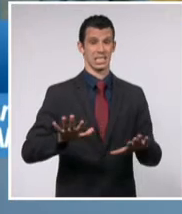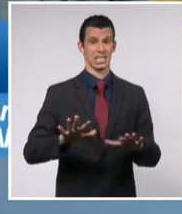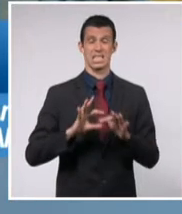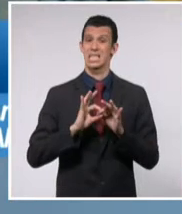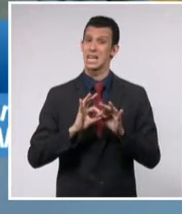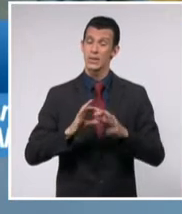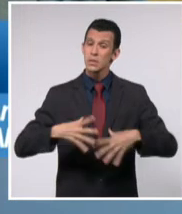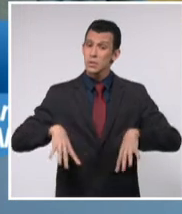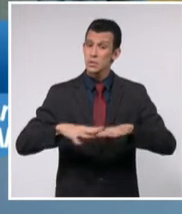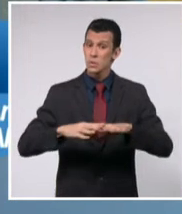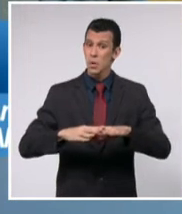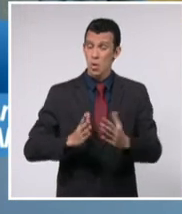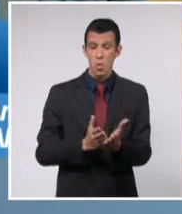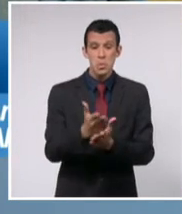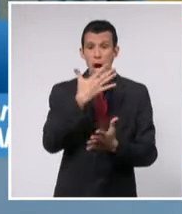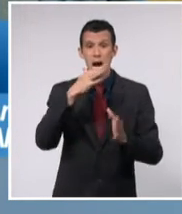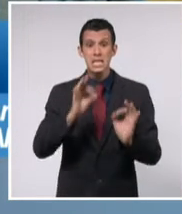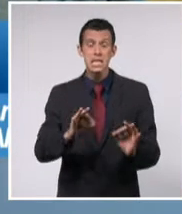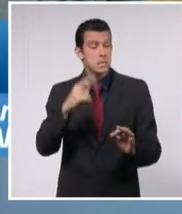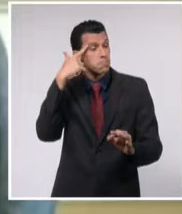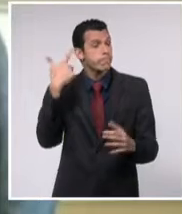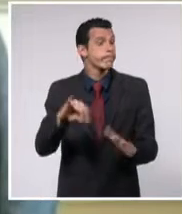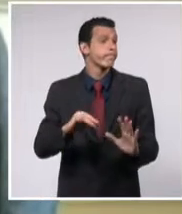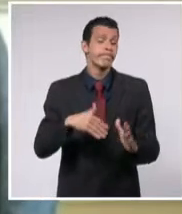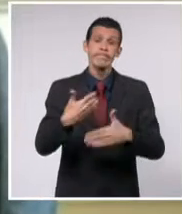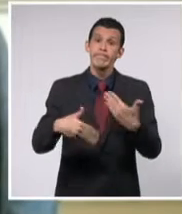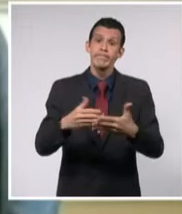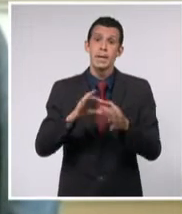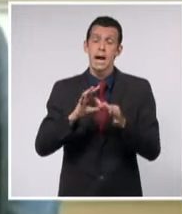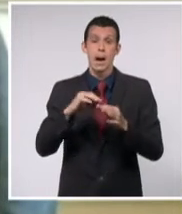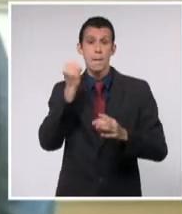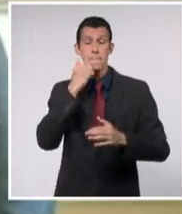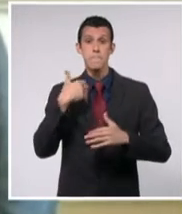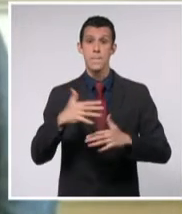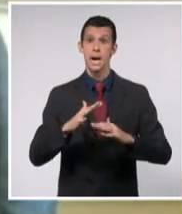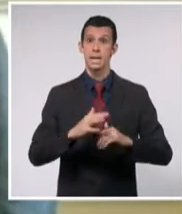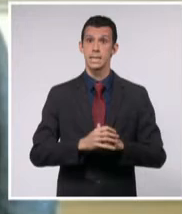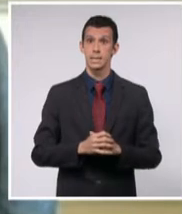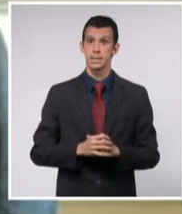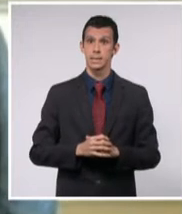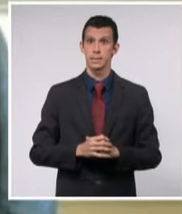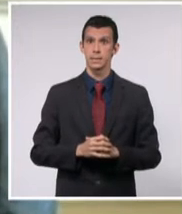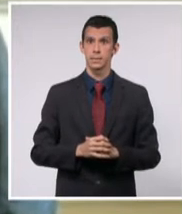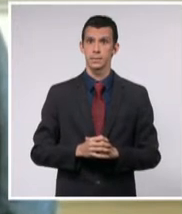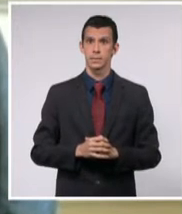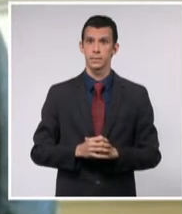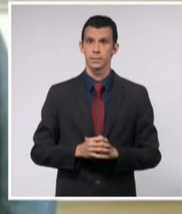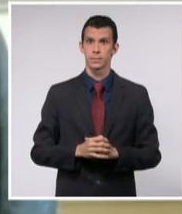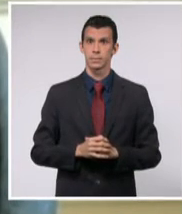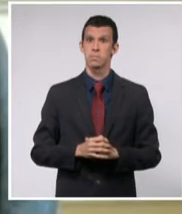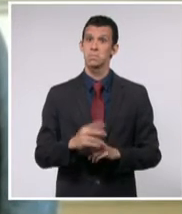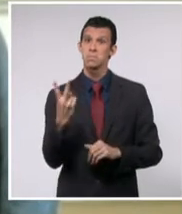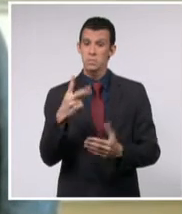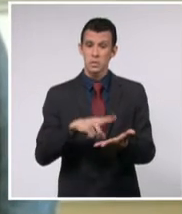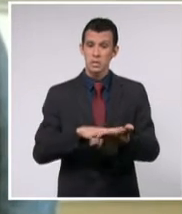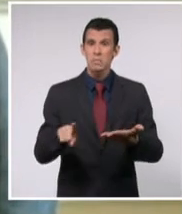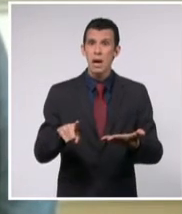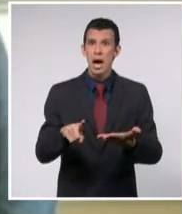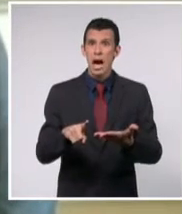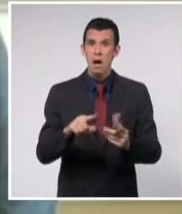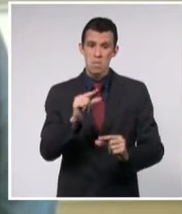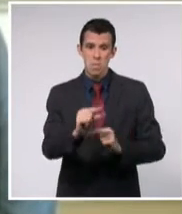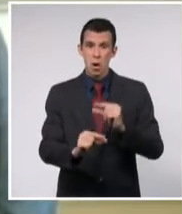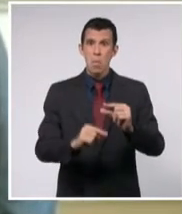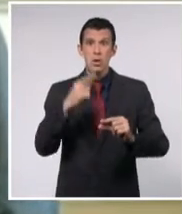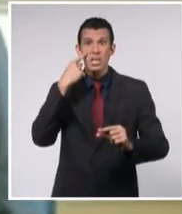rodillas en la primera ola de la pandemia. En menos de 2 semanas, el número de nuevos casos de contagio en el país se